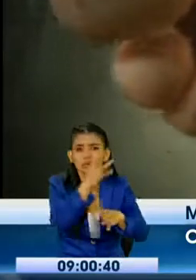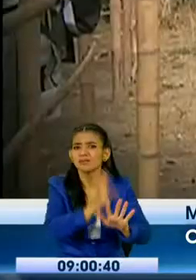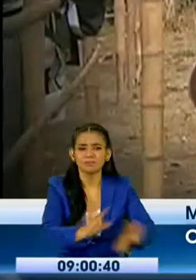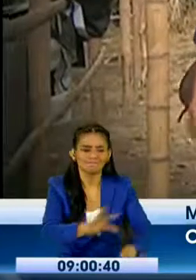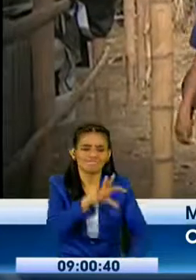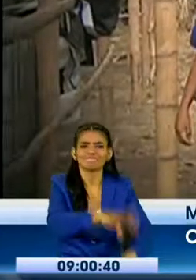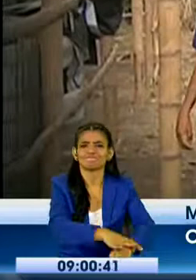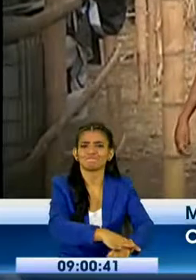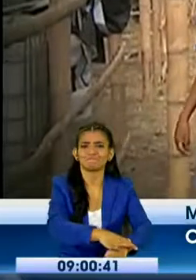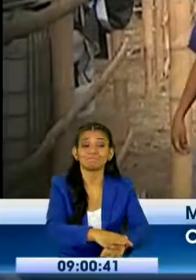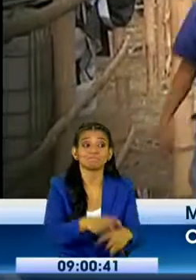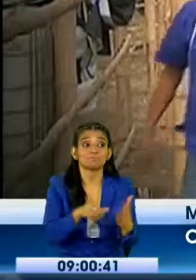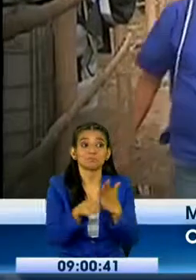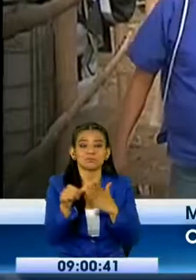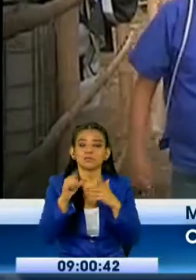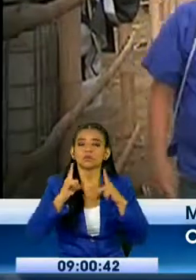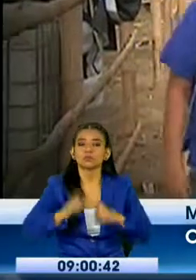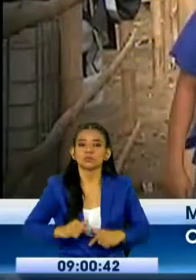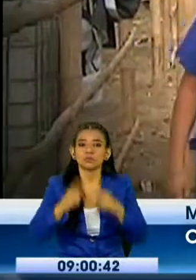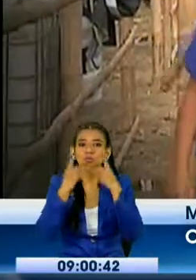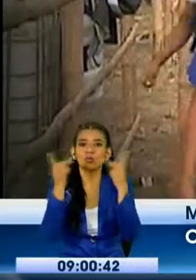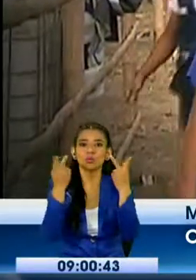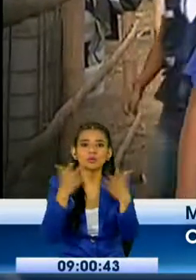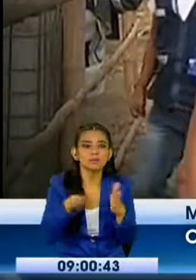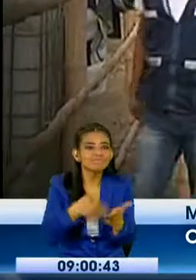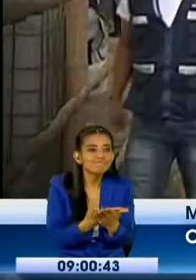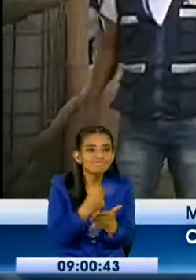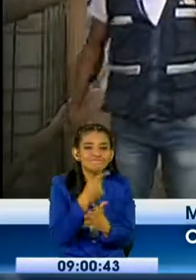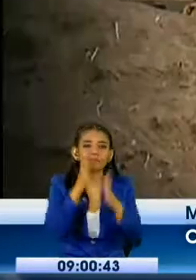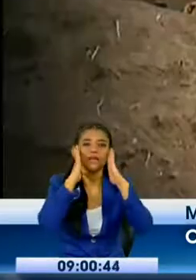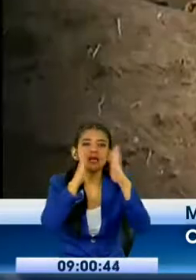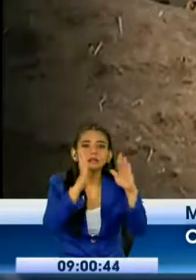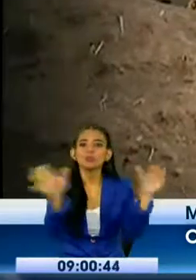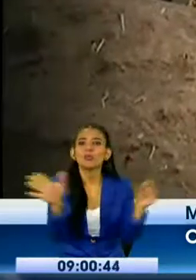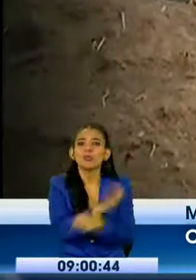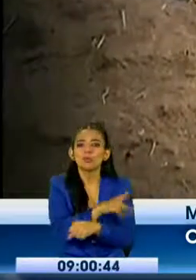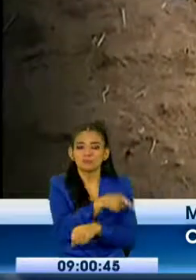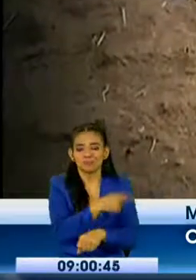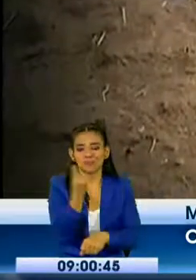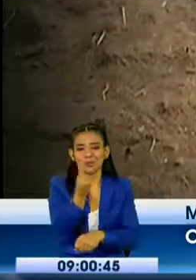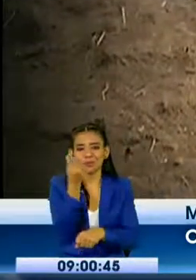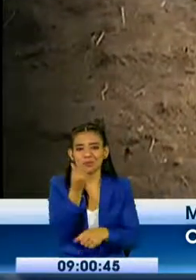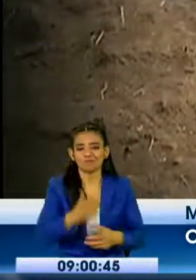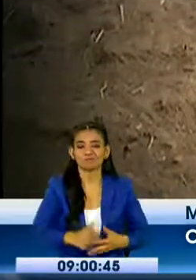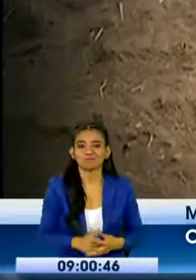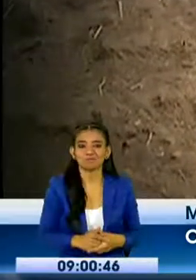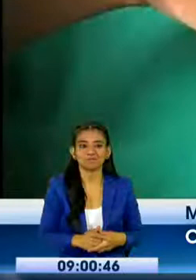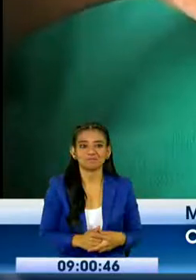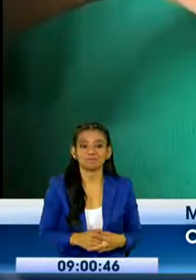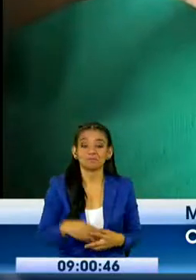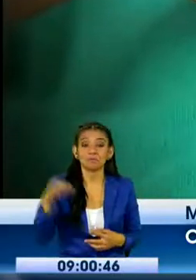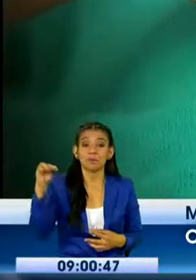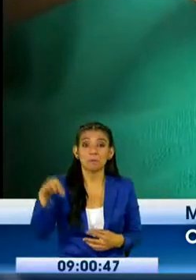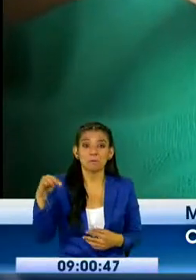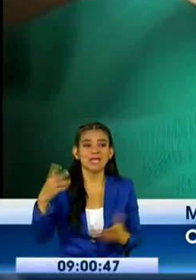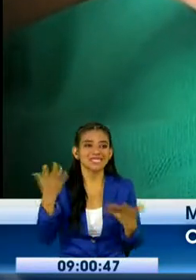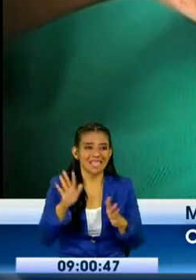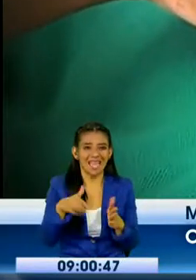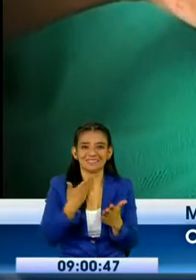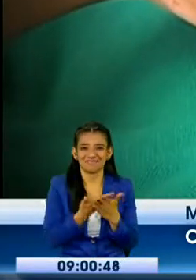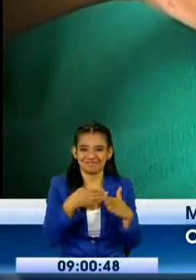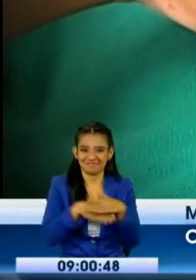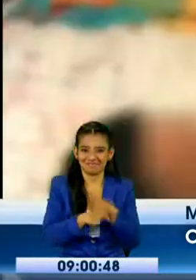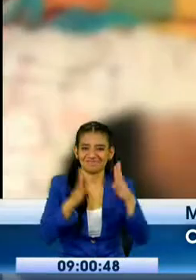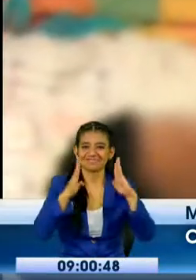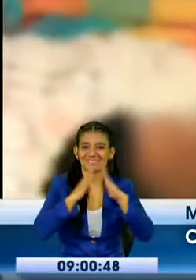drogas, personal del Ministerio de Salud Pública ofrecieron asistencia integral para el joven. Así, este martes llegaron hasta la casa de